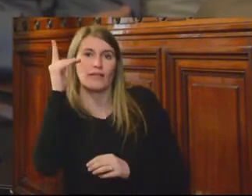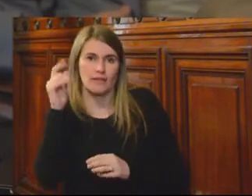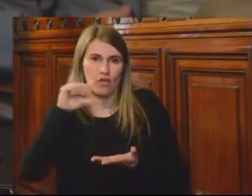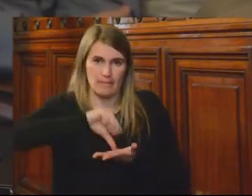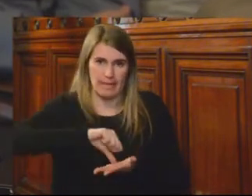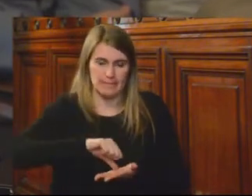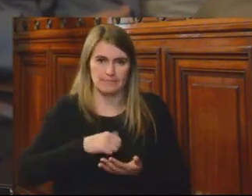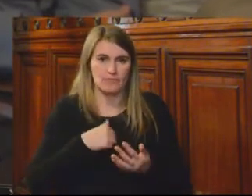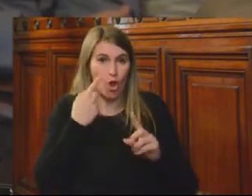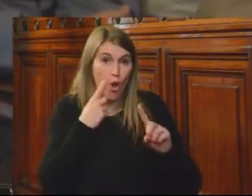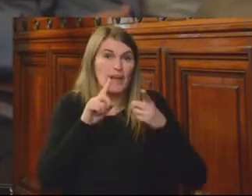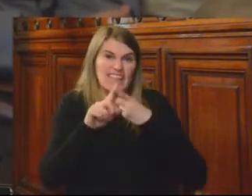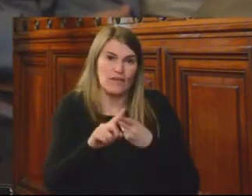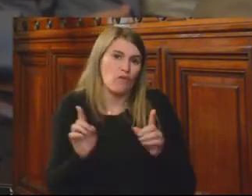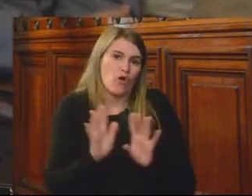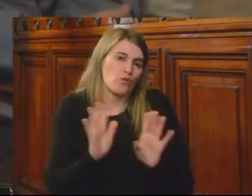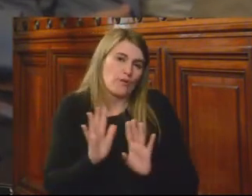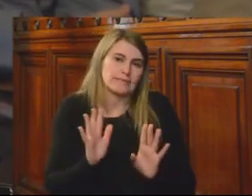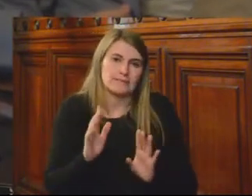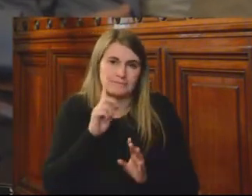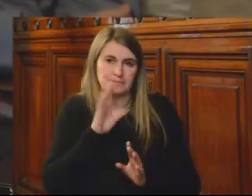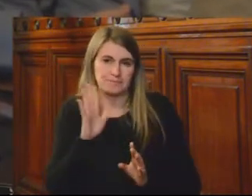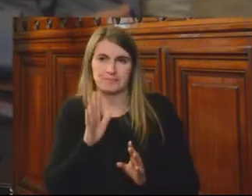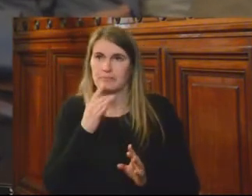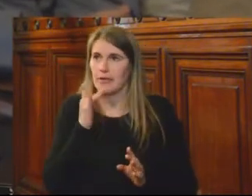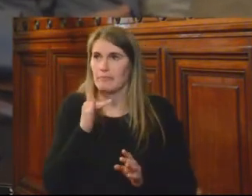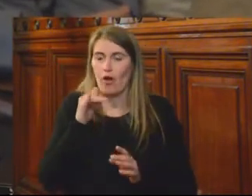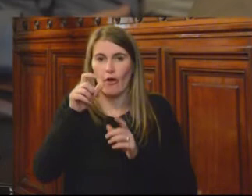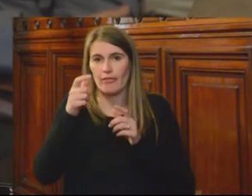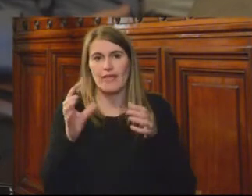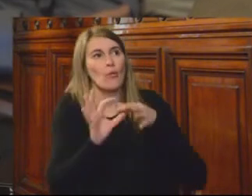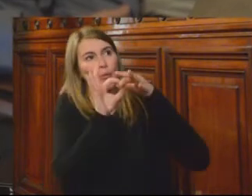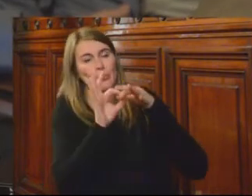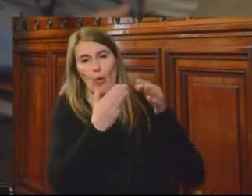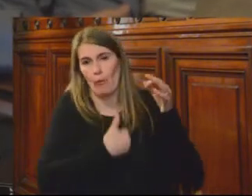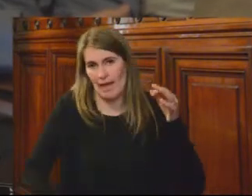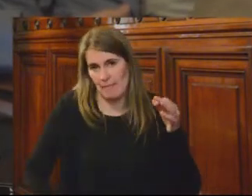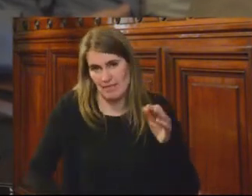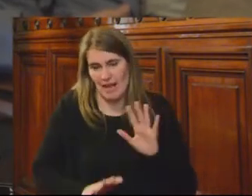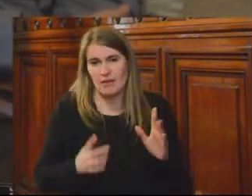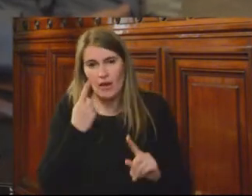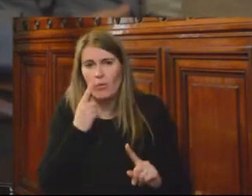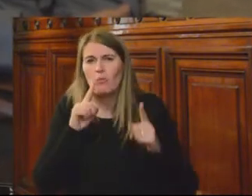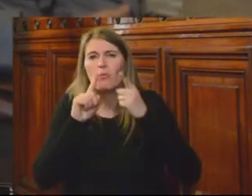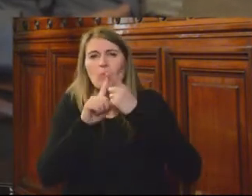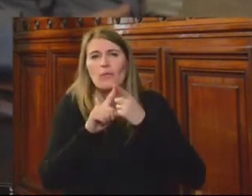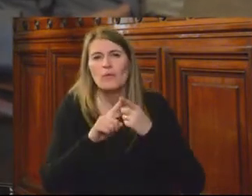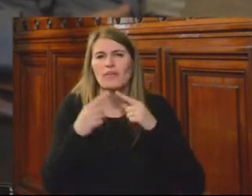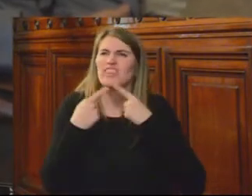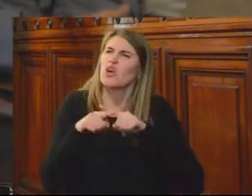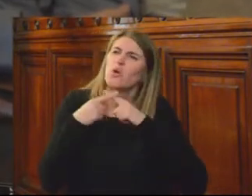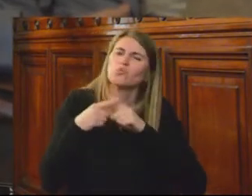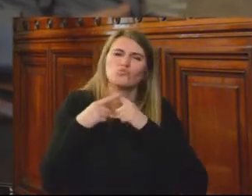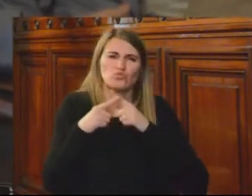no es bajo ninguna circunstancia iniciar una diatriba con los entes gubernamentales. Nuestro objetivo no es iniciar una discusión